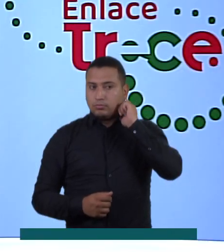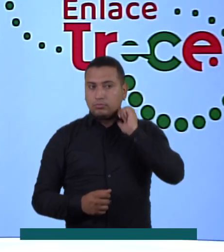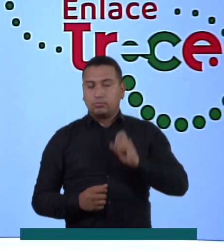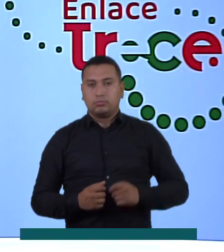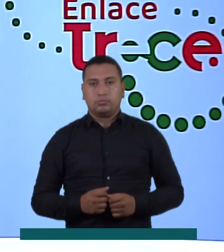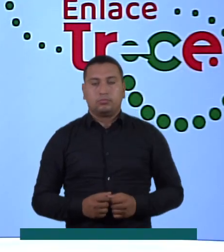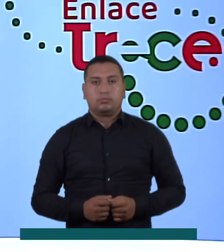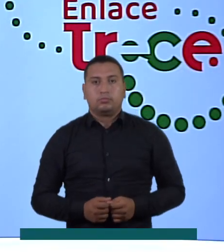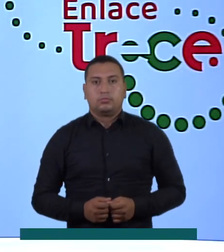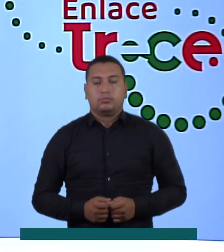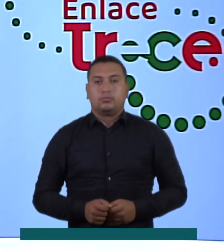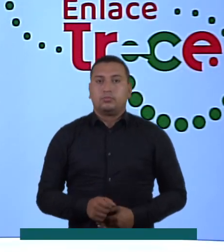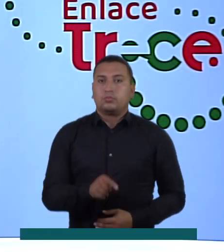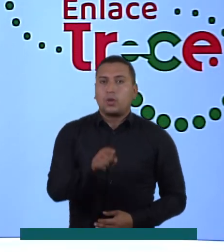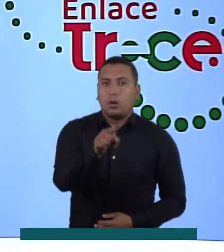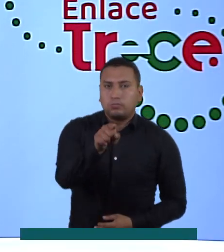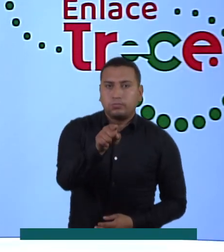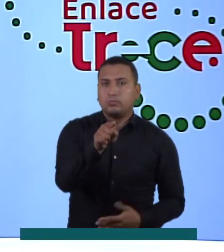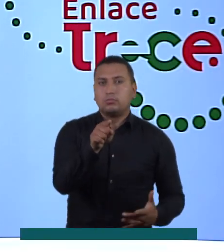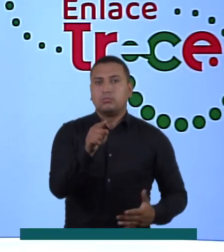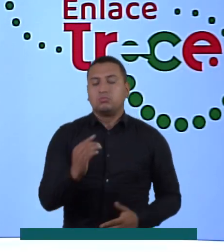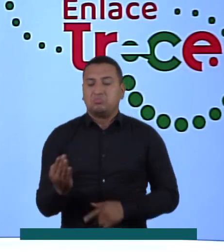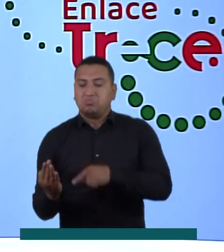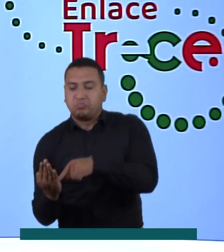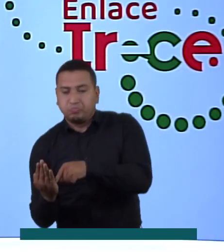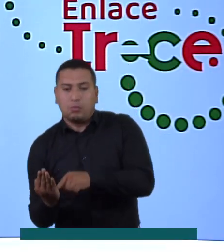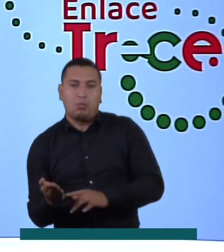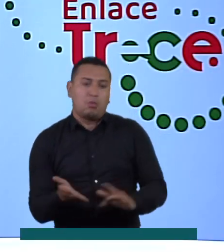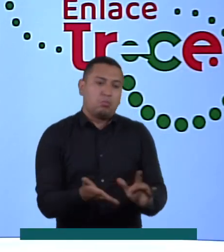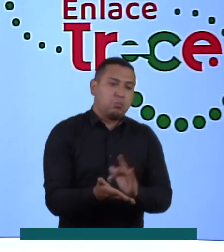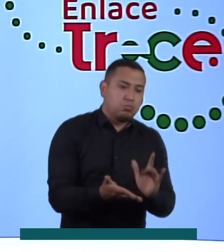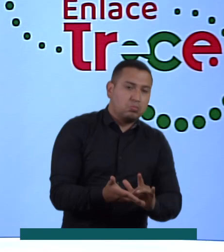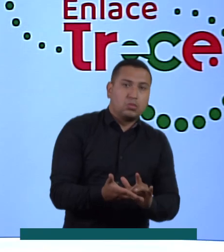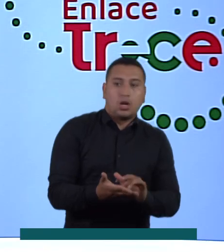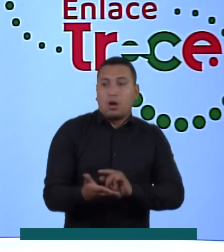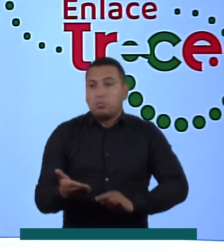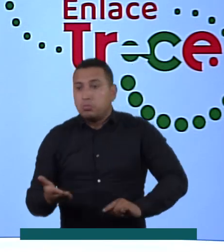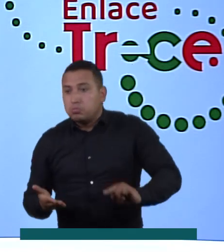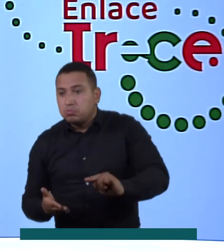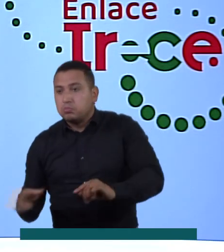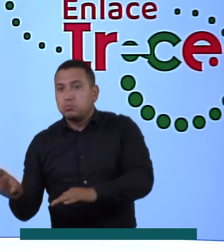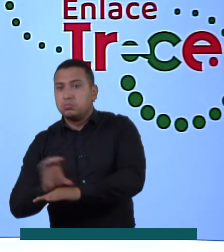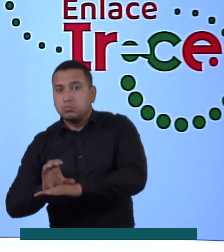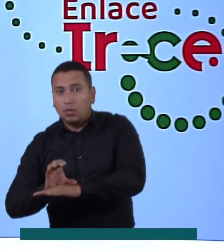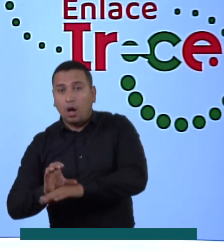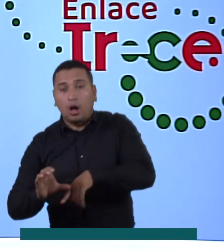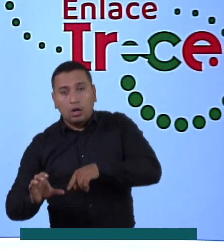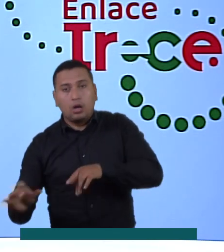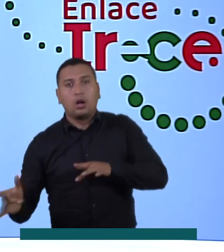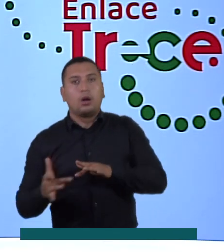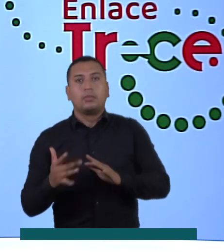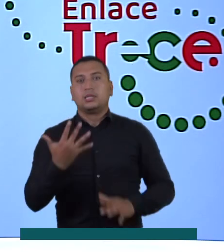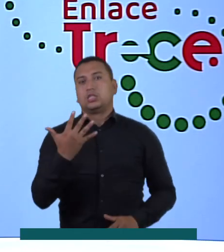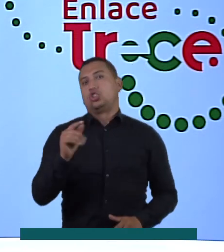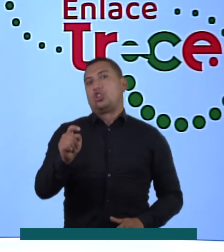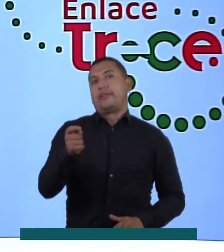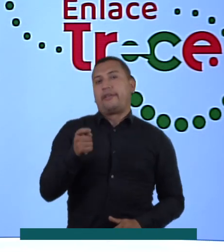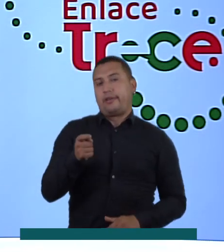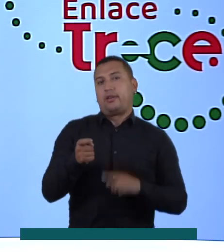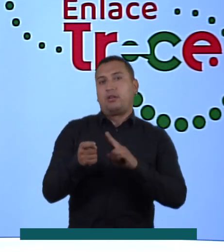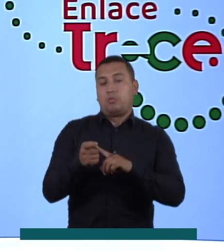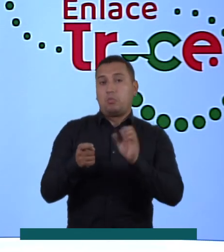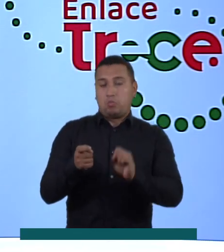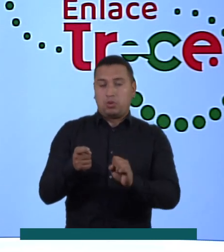Si usted tiene un dispositivo móvil, seguramente habrá oído hablar del 5G, una tecnología llena de ventajas como mayor velocidad de